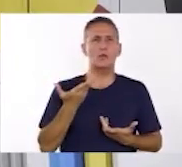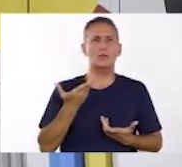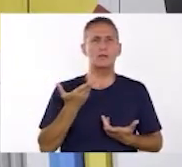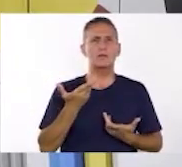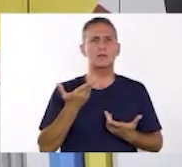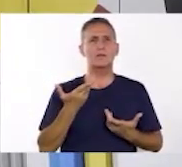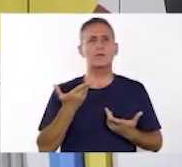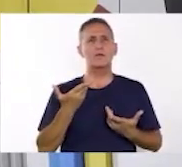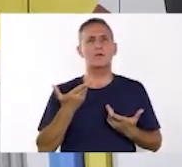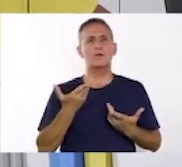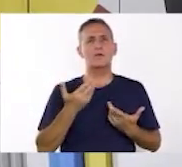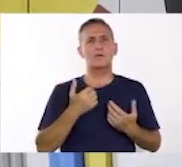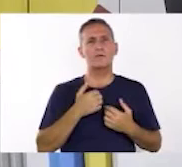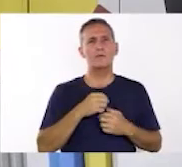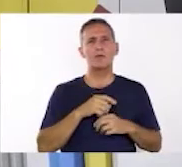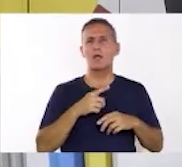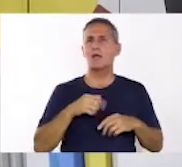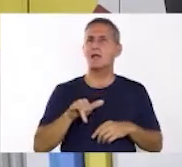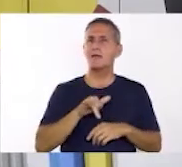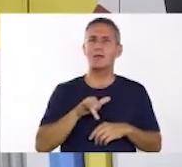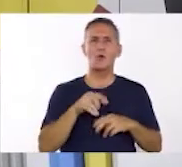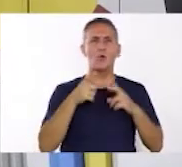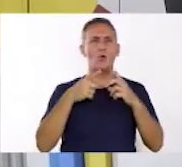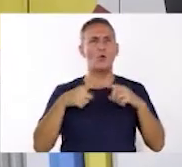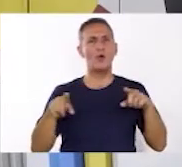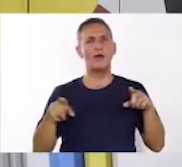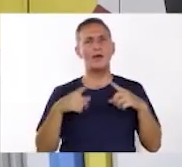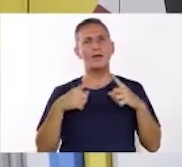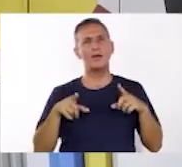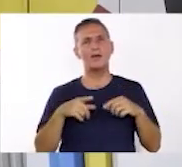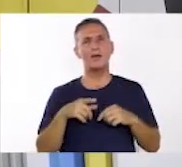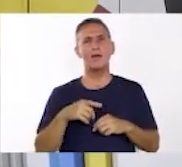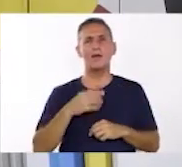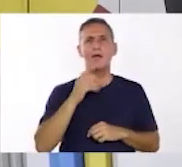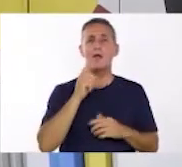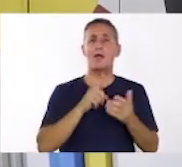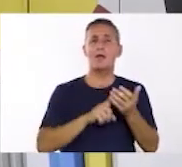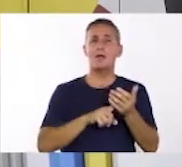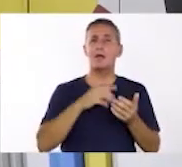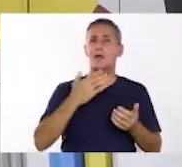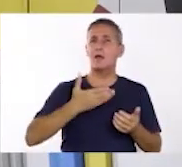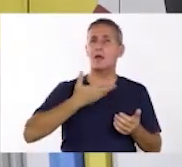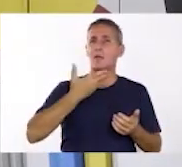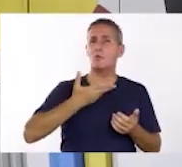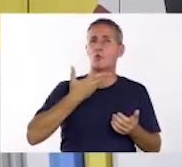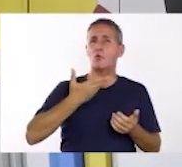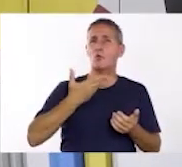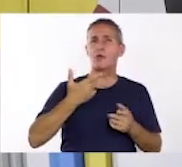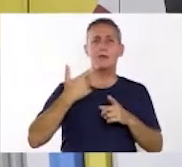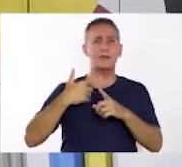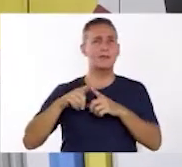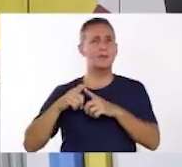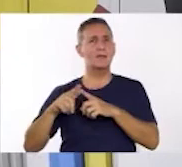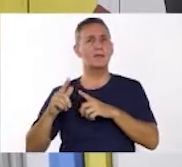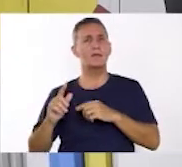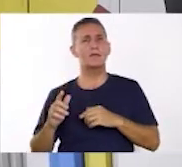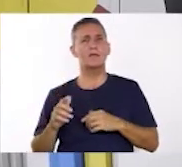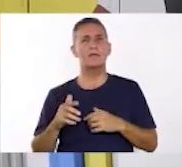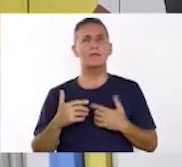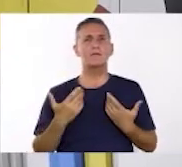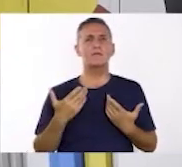musitándola como una canción, recitar un poema, remedar gestos